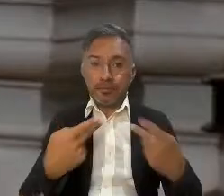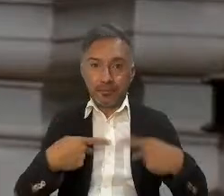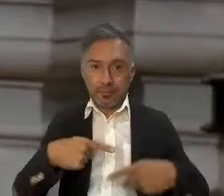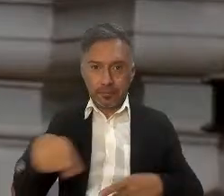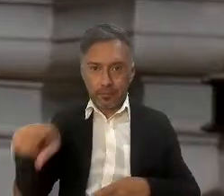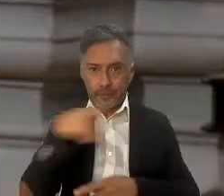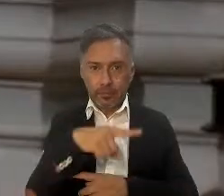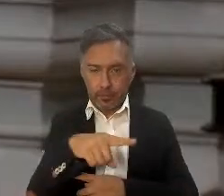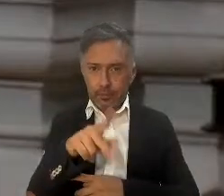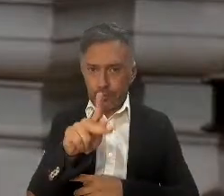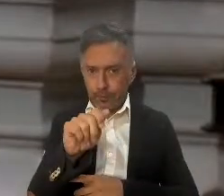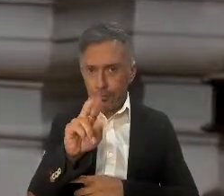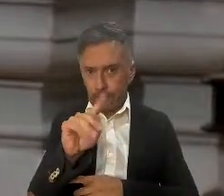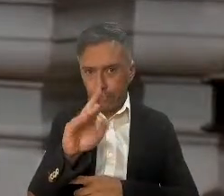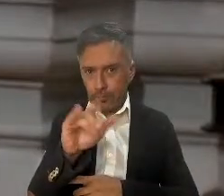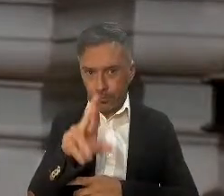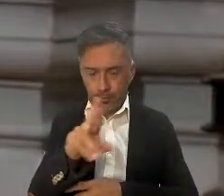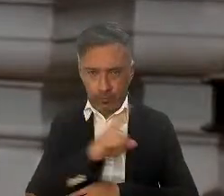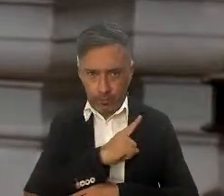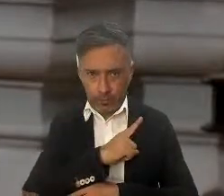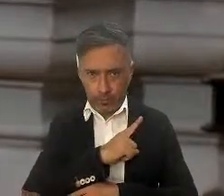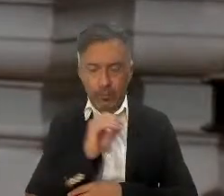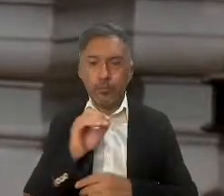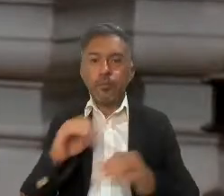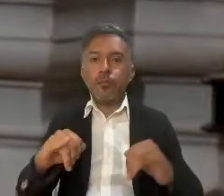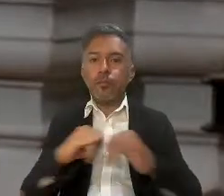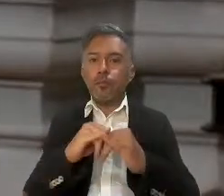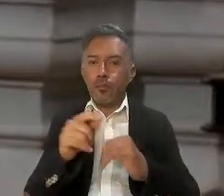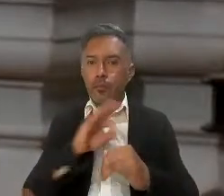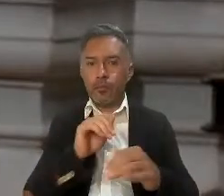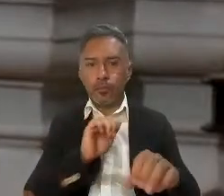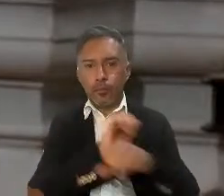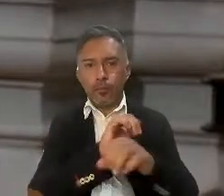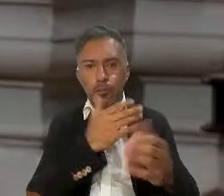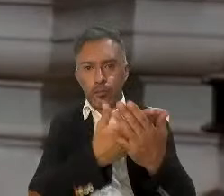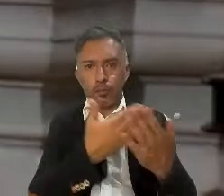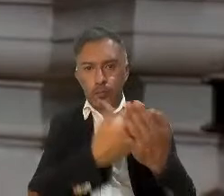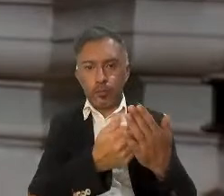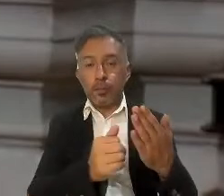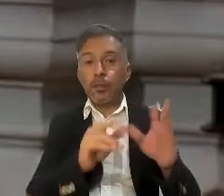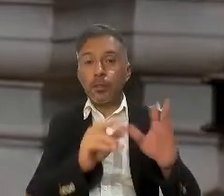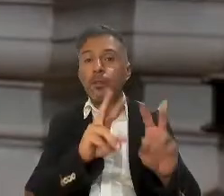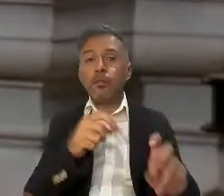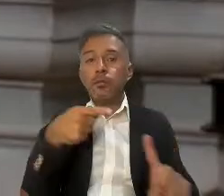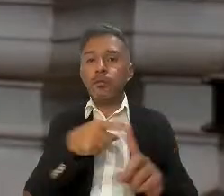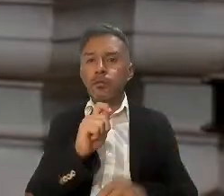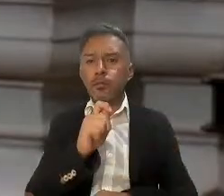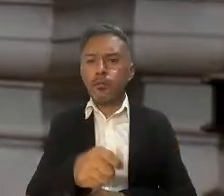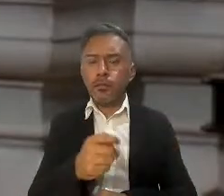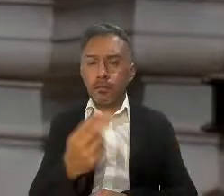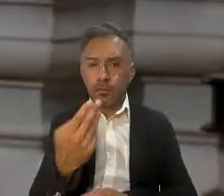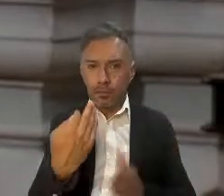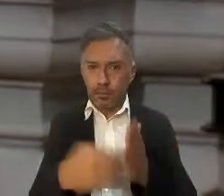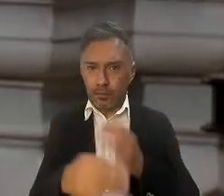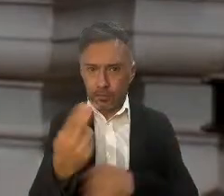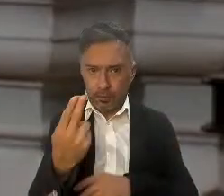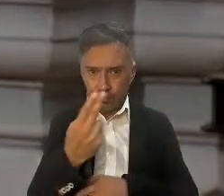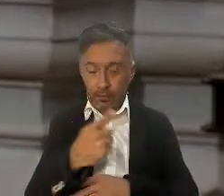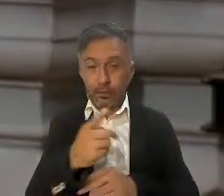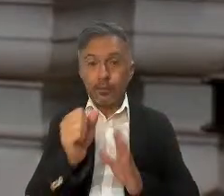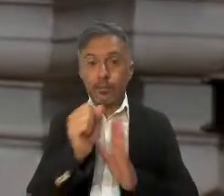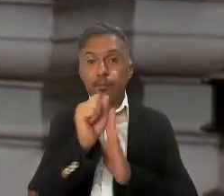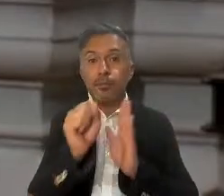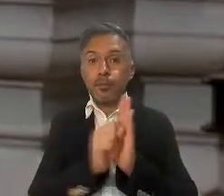públicos legitimados plantean tal es el caso de la necesidad de que los sistemas de responsabilidades en los poderes